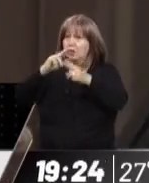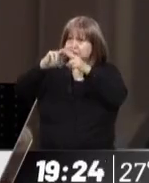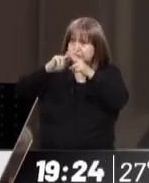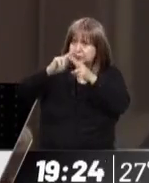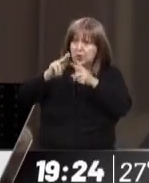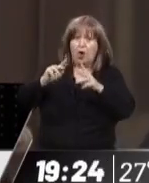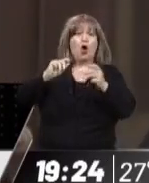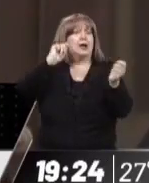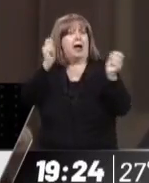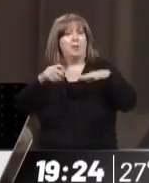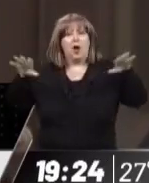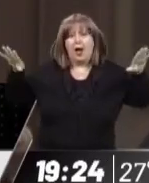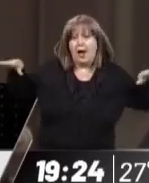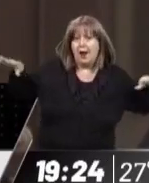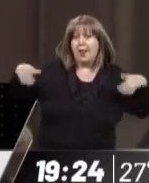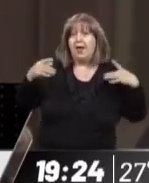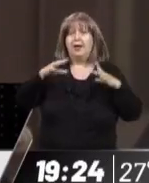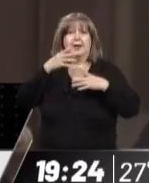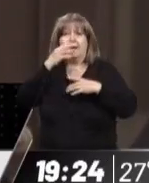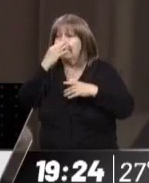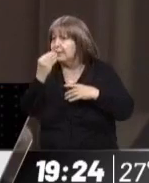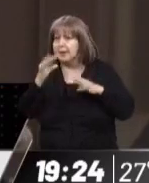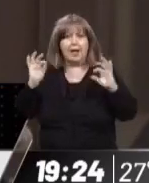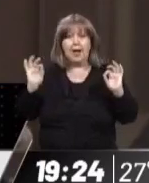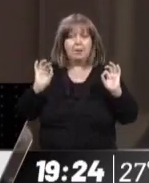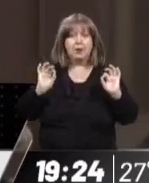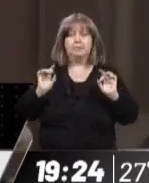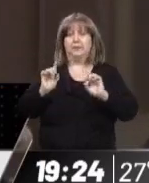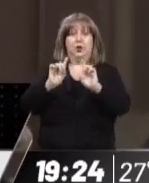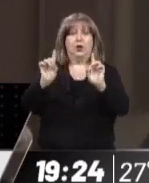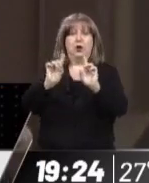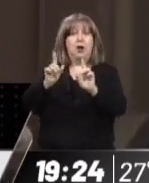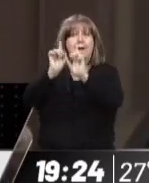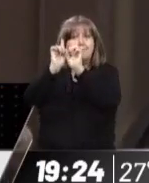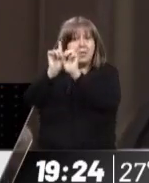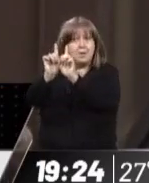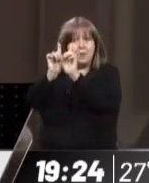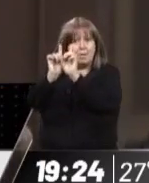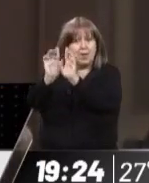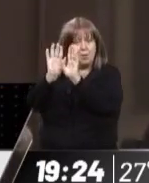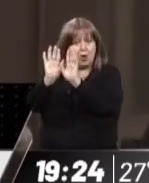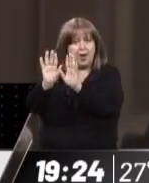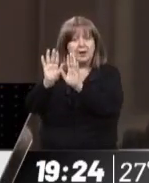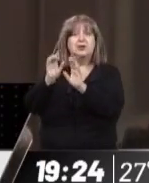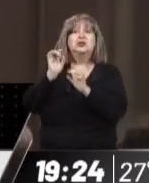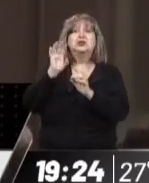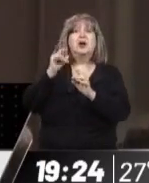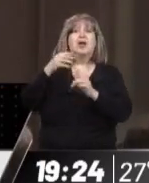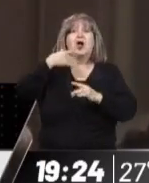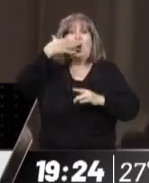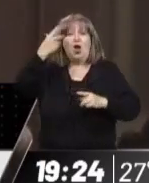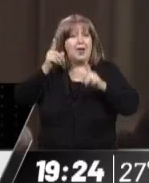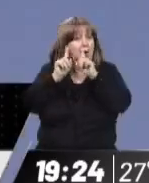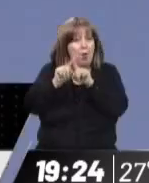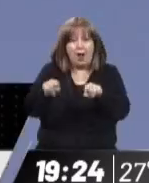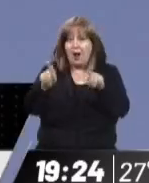cambio? En principio se va a mantener la imagen exactamente igual, se van a recuperar los colores